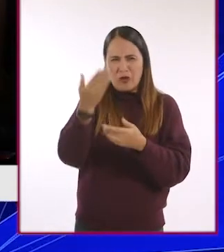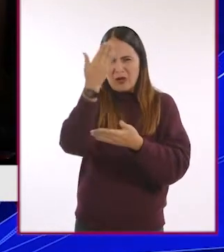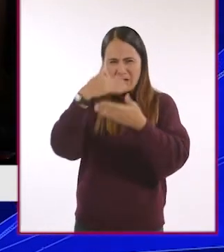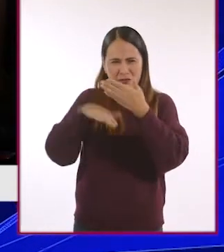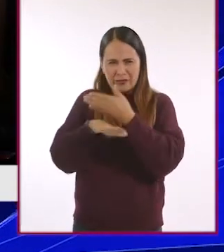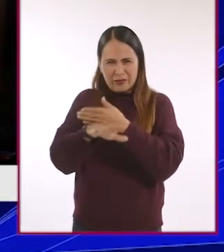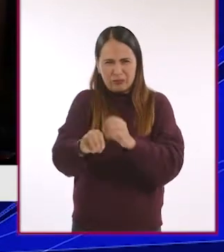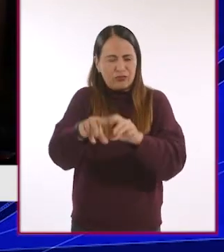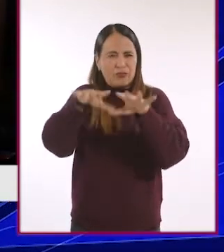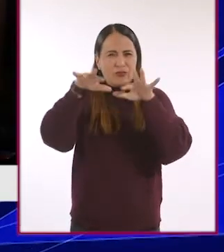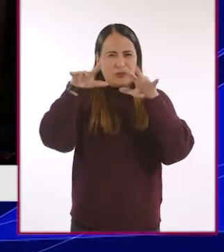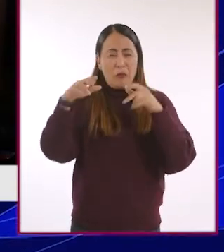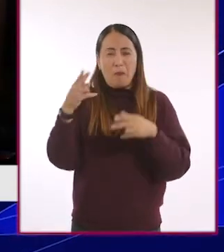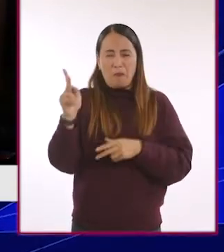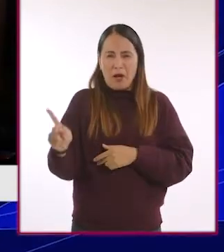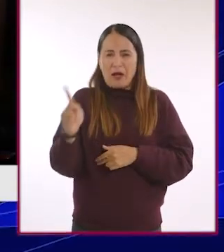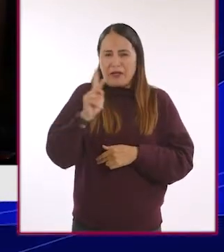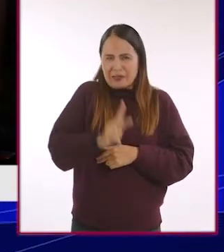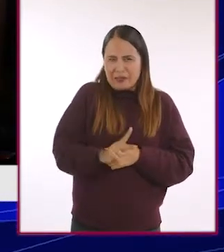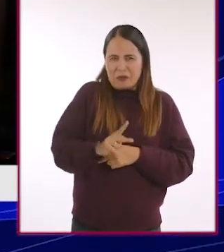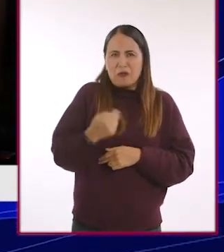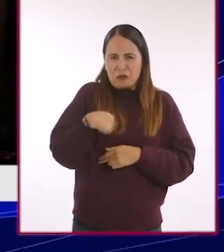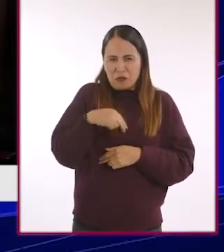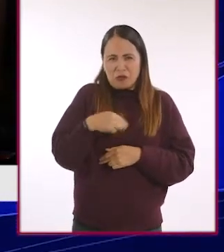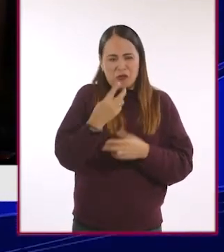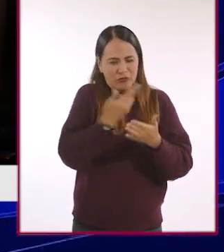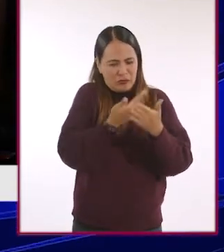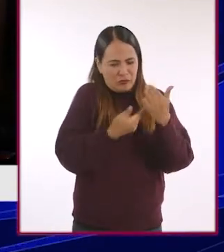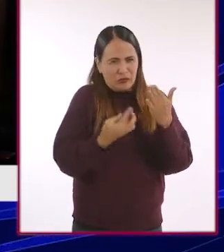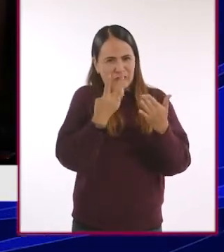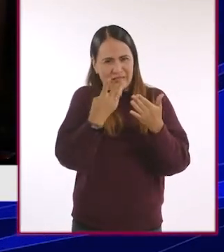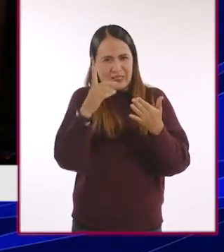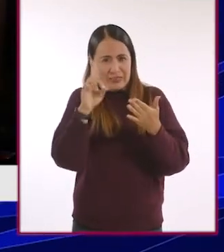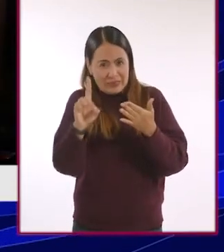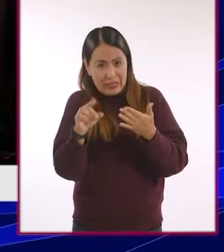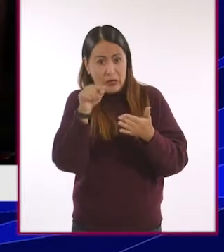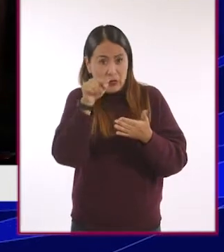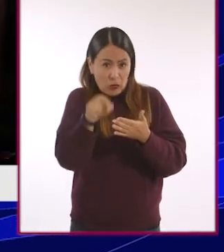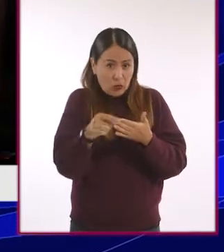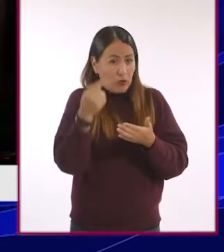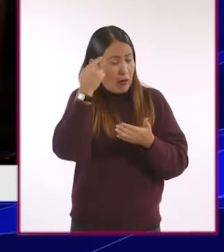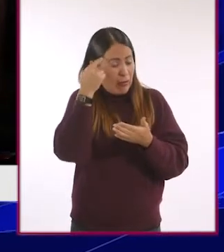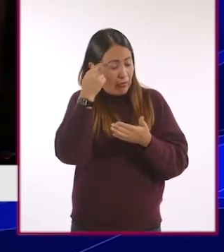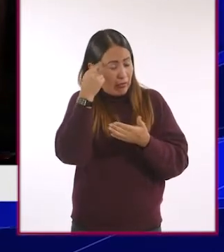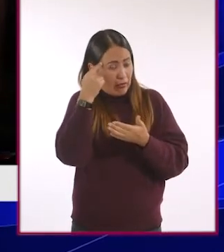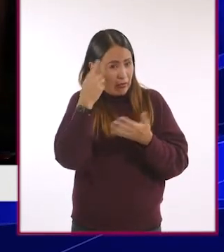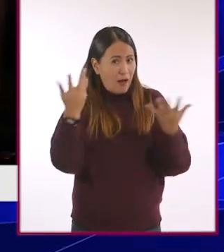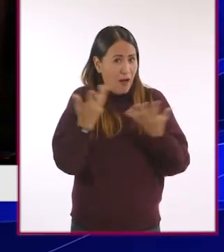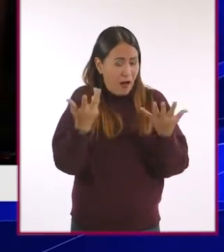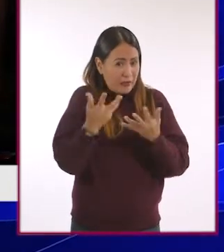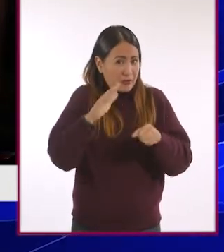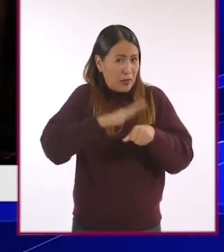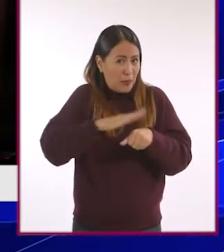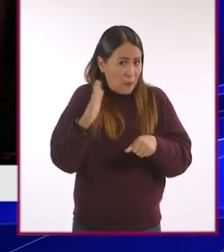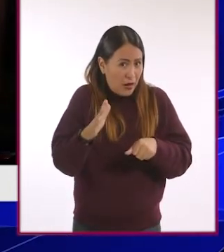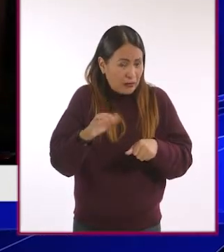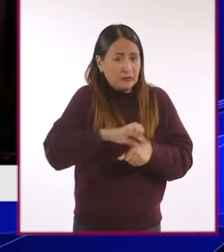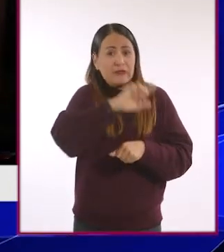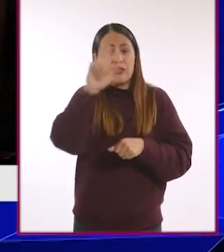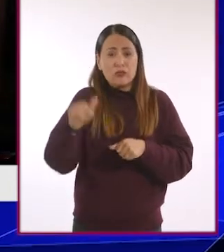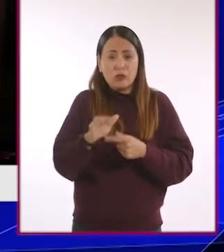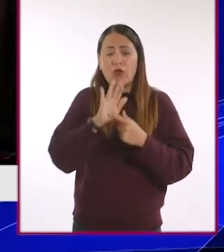de la pantalla. Entonces, yo siempre les digo a los chicos, mientras más trucos tengas en tu chistera, pues más vas a poder